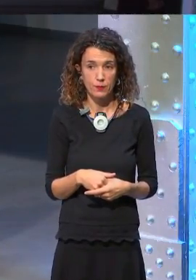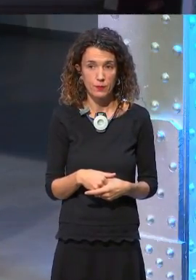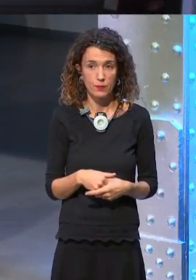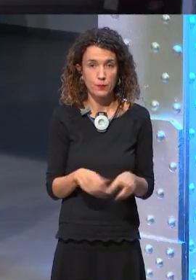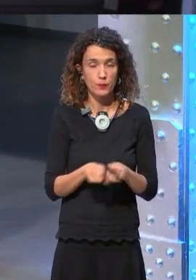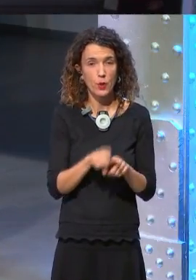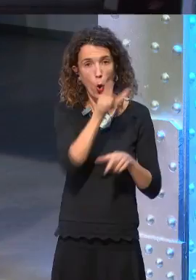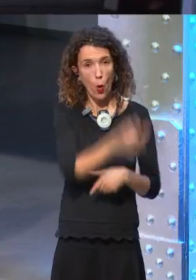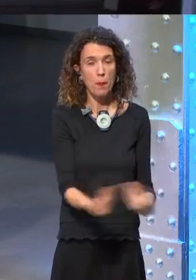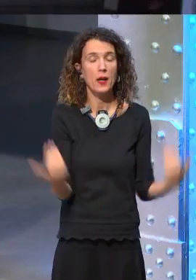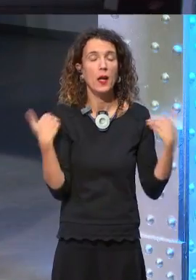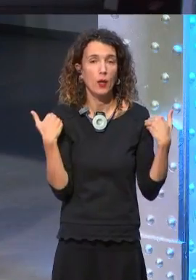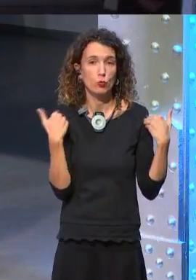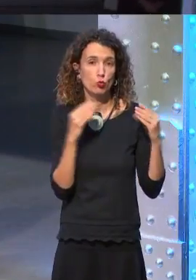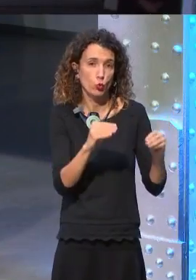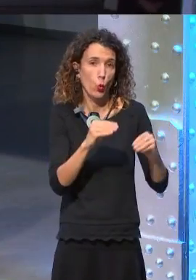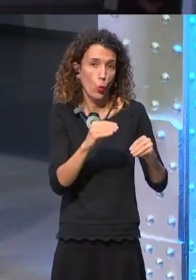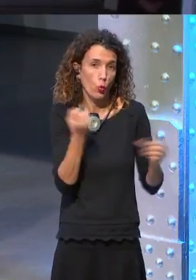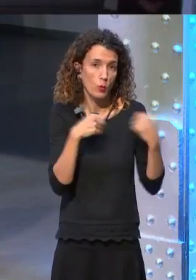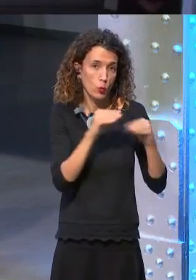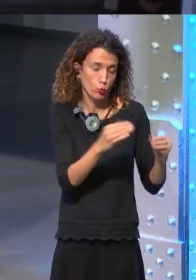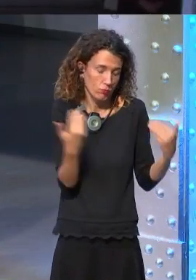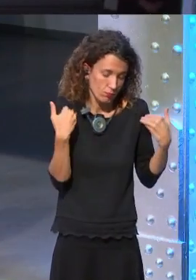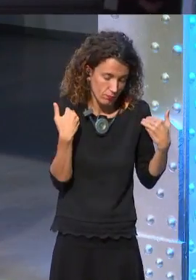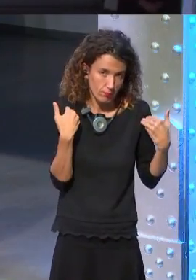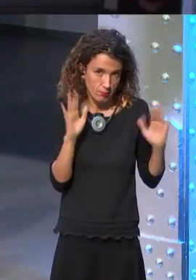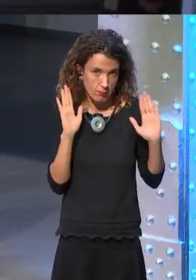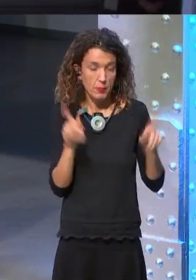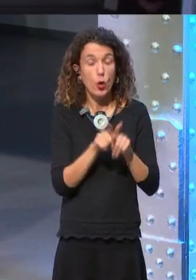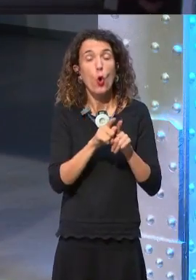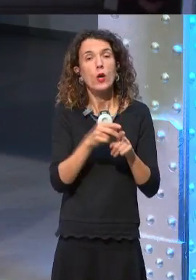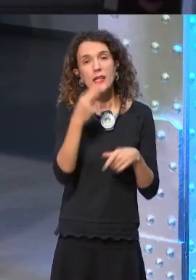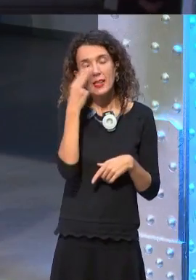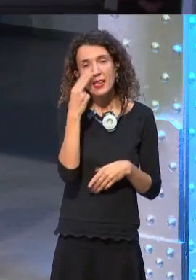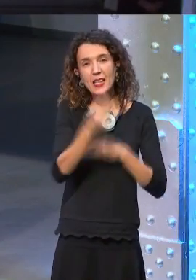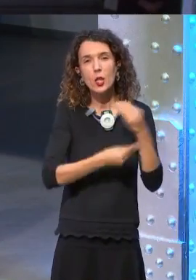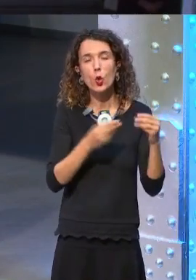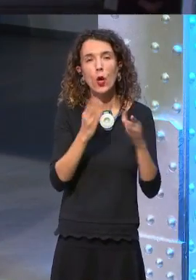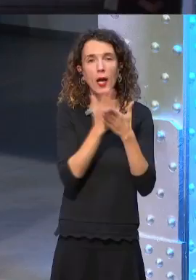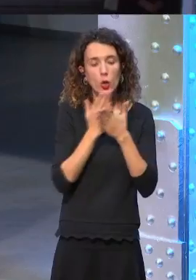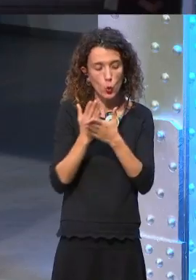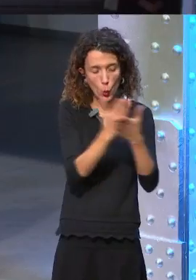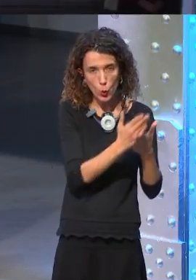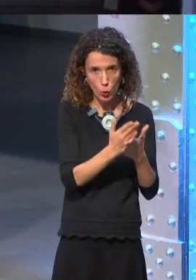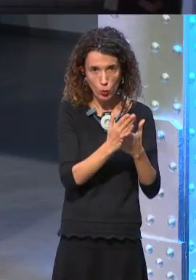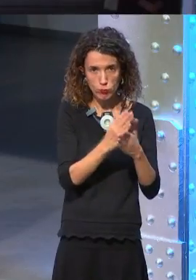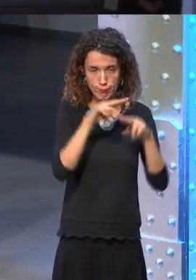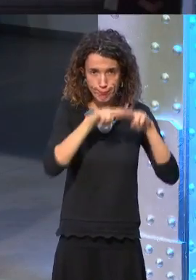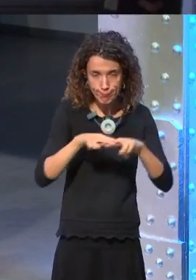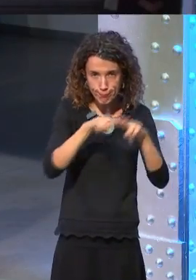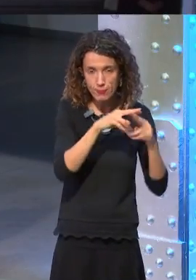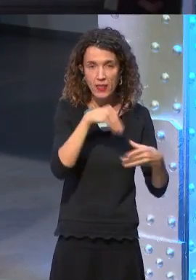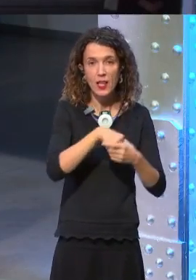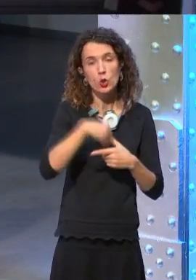él se responsabiliza de sus propias acciones, pero lo que fue interesante es que hizo un estudio en